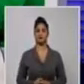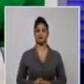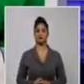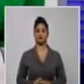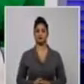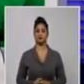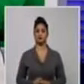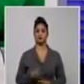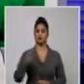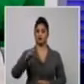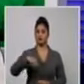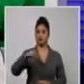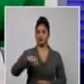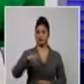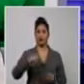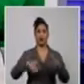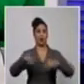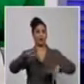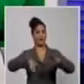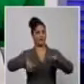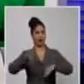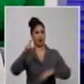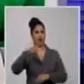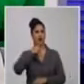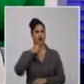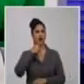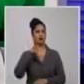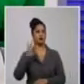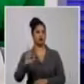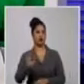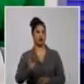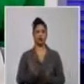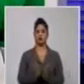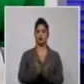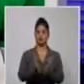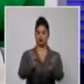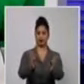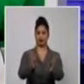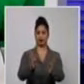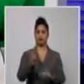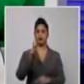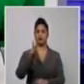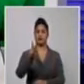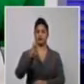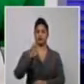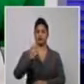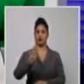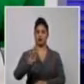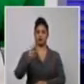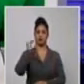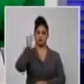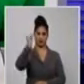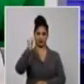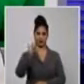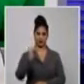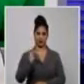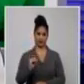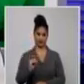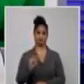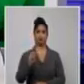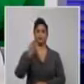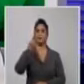Marianao, Playa, Cerro y San Miguel del Padrón con 24 casos autóctonos de cada